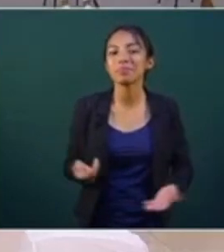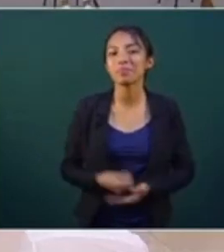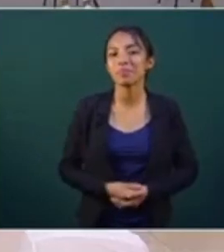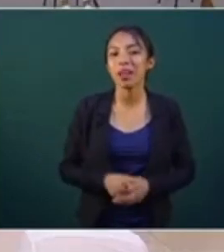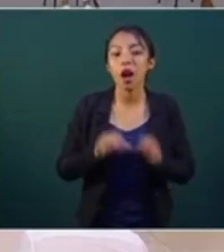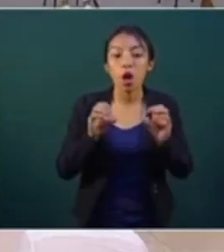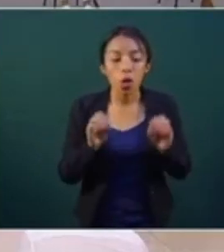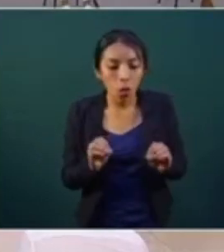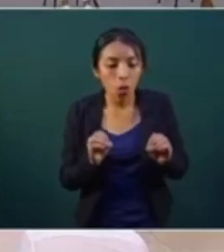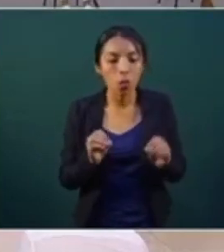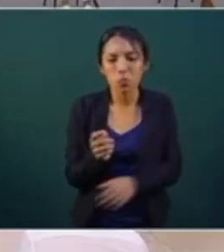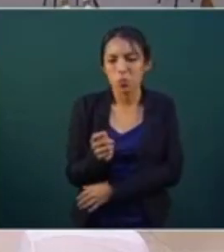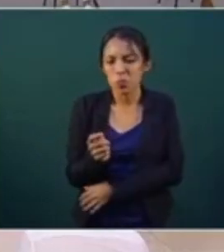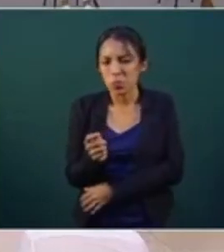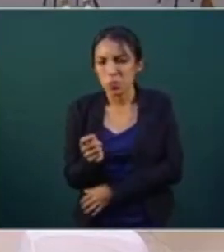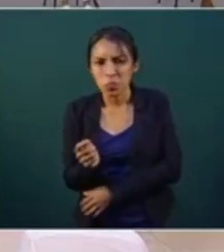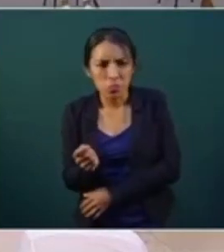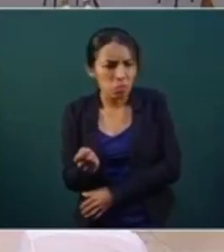o son pocos los que